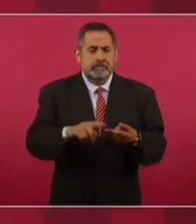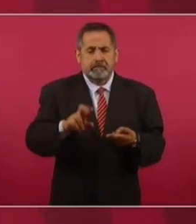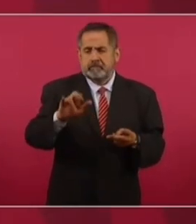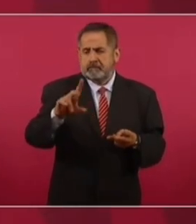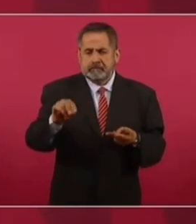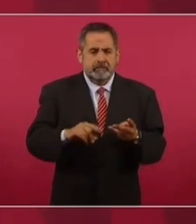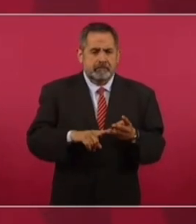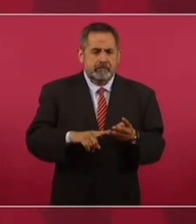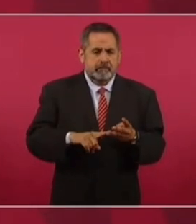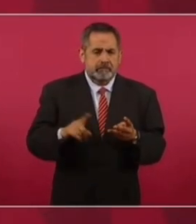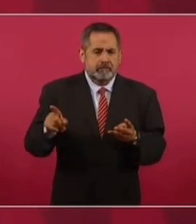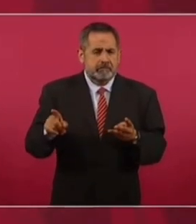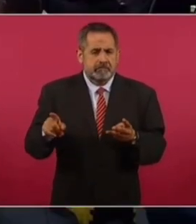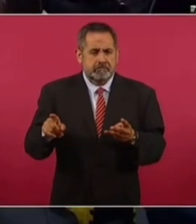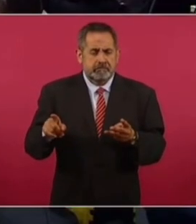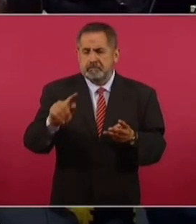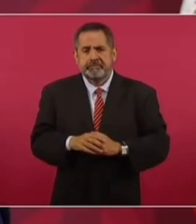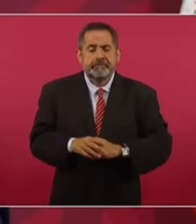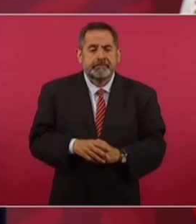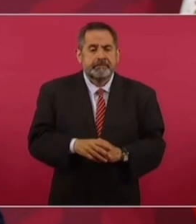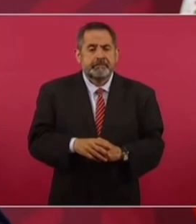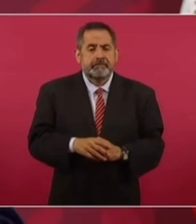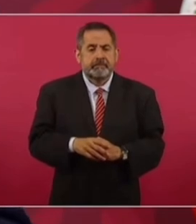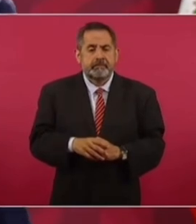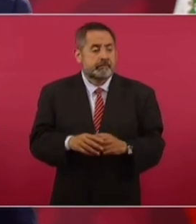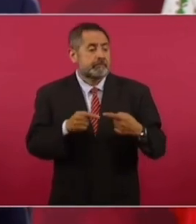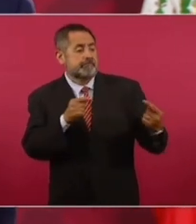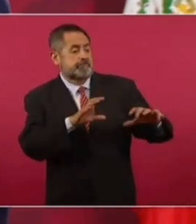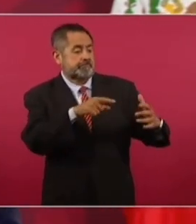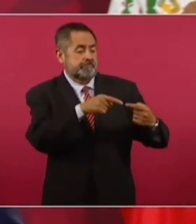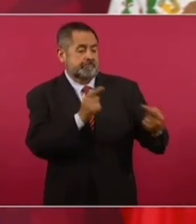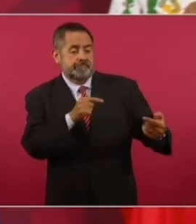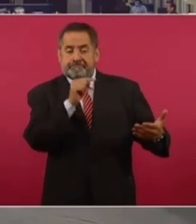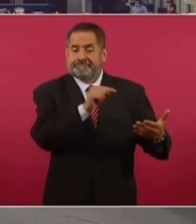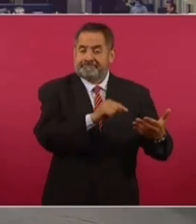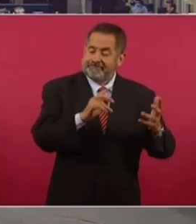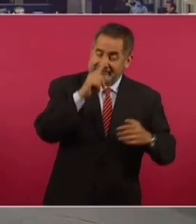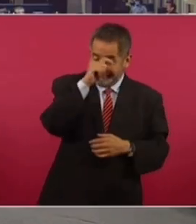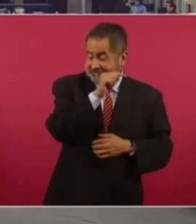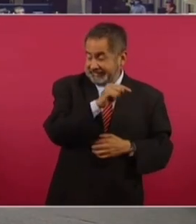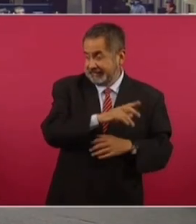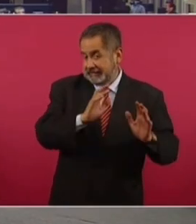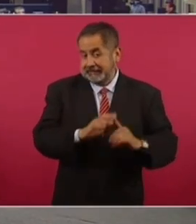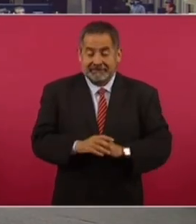Monreal, Noroña, a Tatiana, lo del bloque conservador ahí sí está